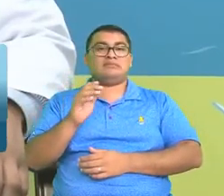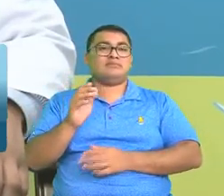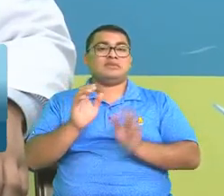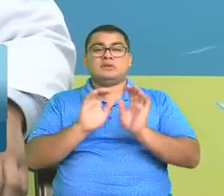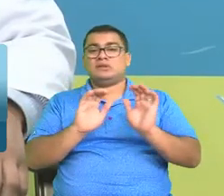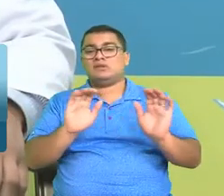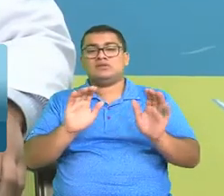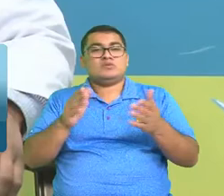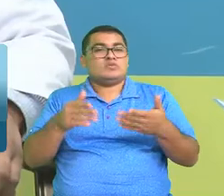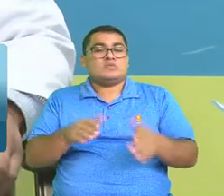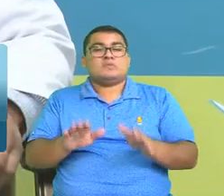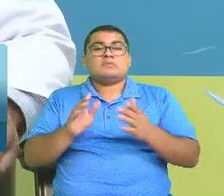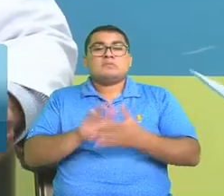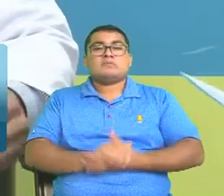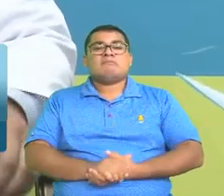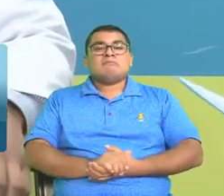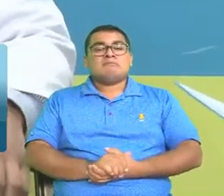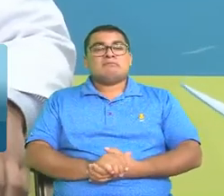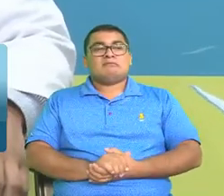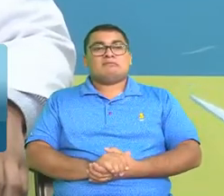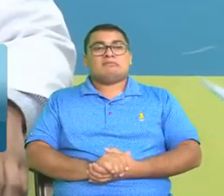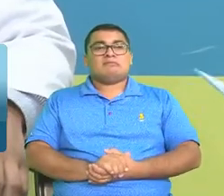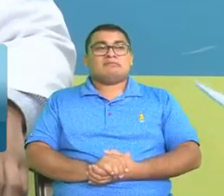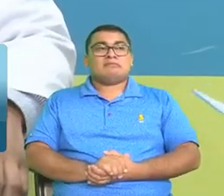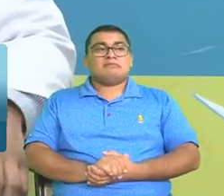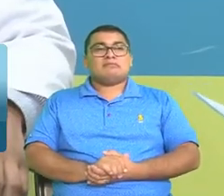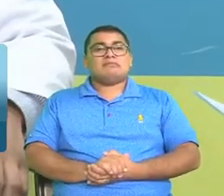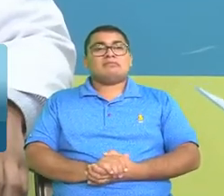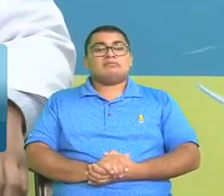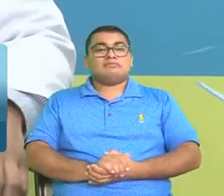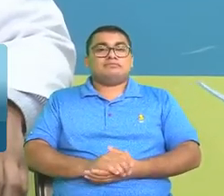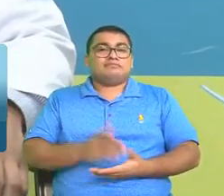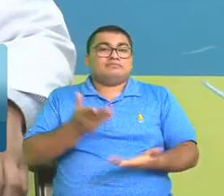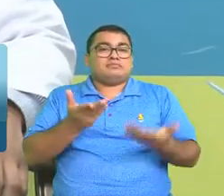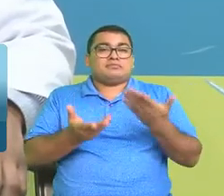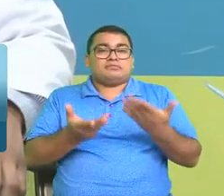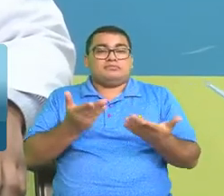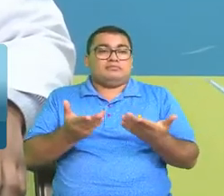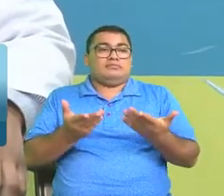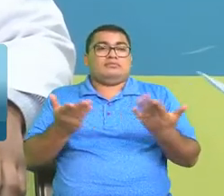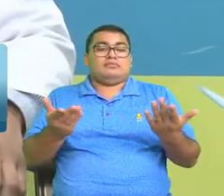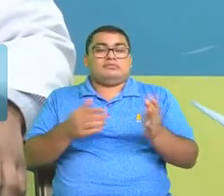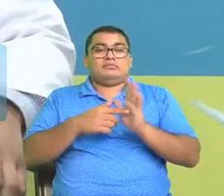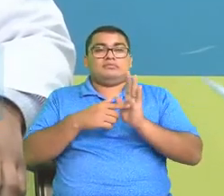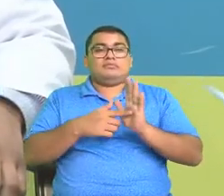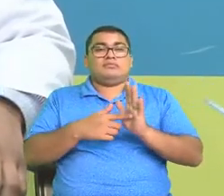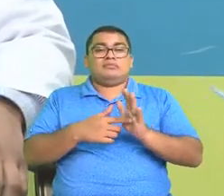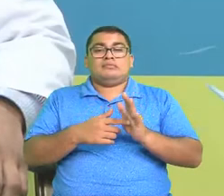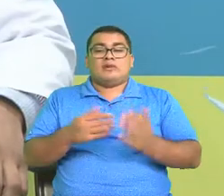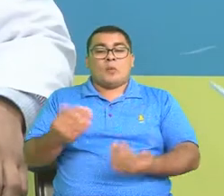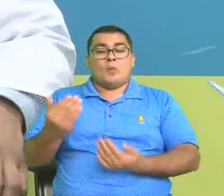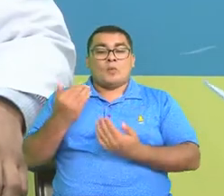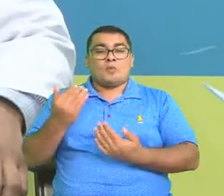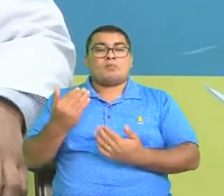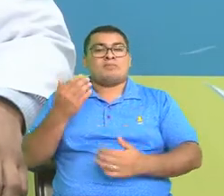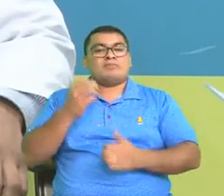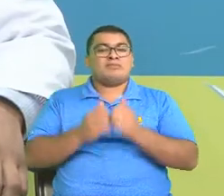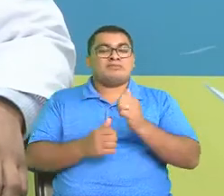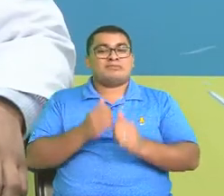alergia. Y ellos son niños muy irritables. Ese tal vez sería un diagnóstico diferencial para la intolerancia a la lactosa,